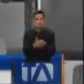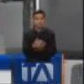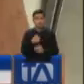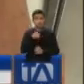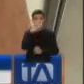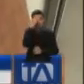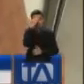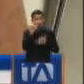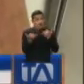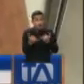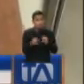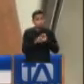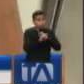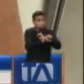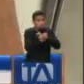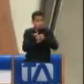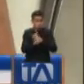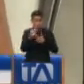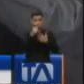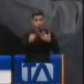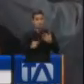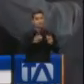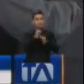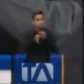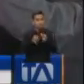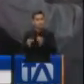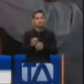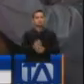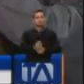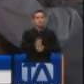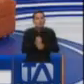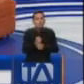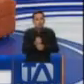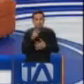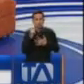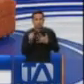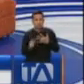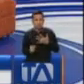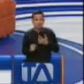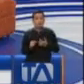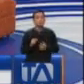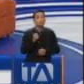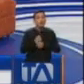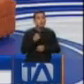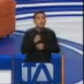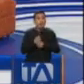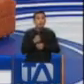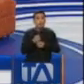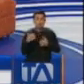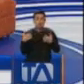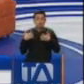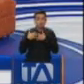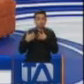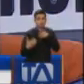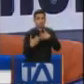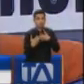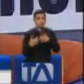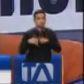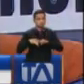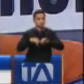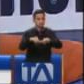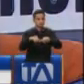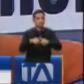con este tipo de programas, con el dar espacios seguros para mejorar la denuncia, con seguir trabajando con la fiscalía y con reconocer que